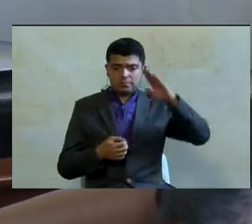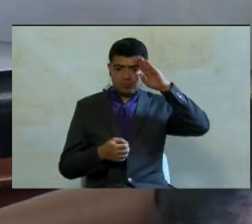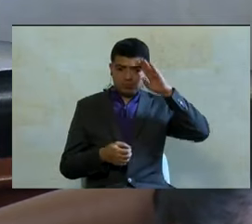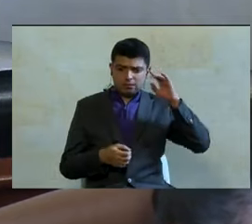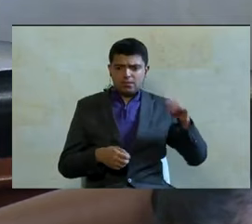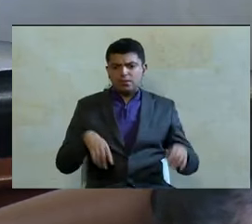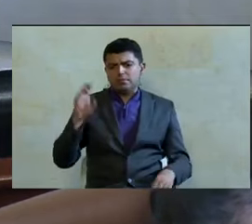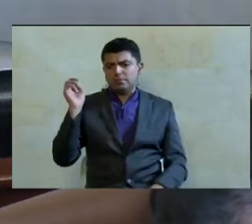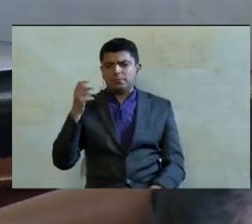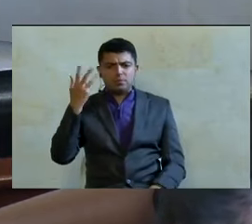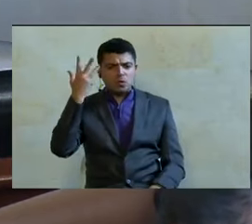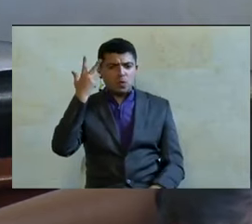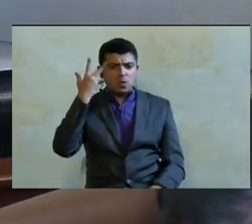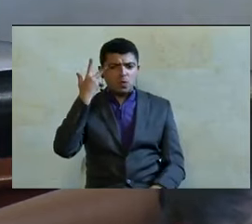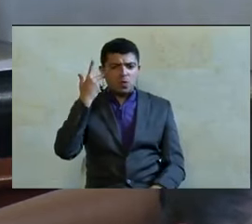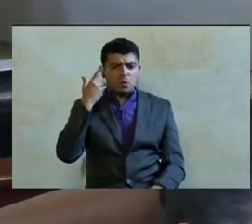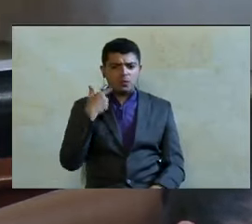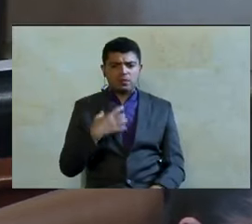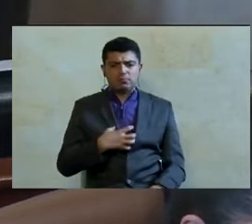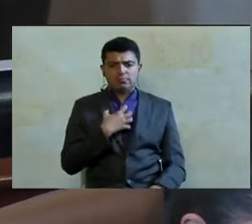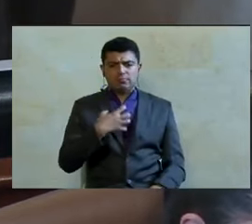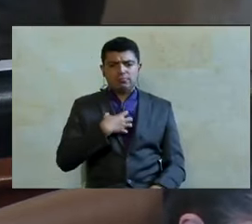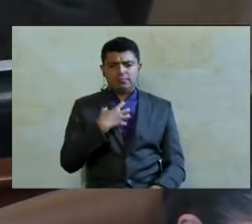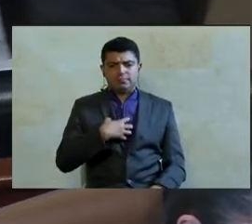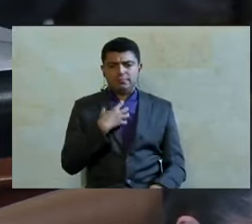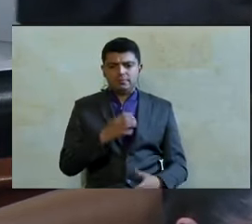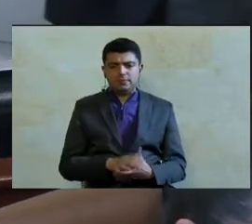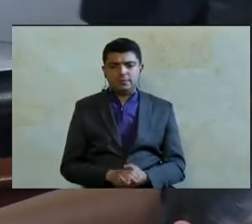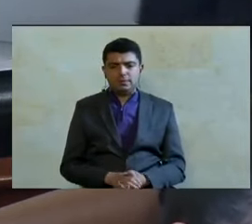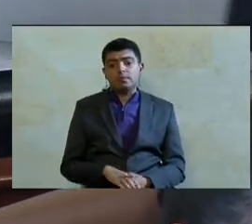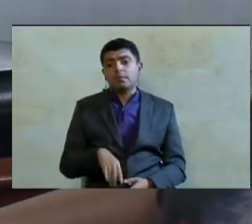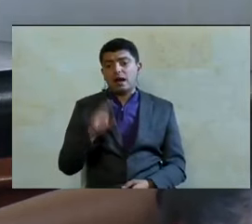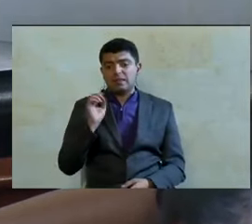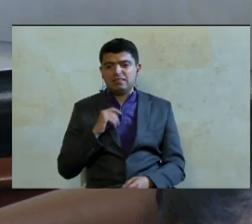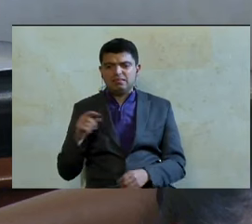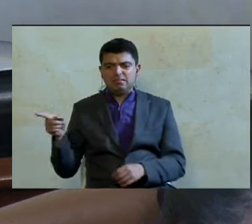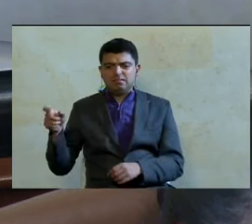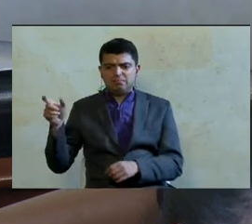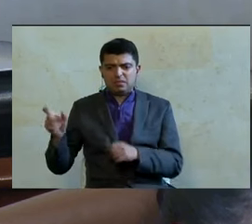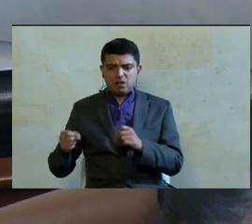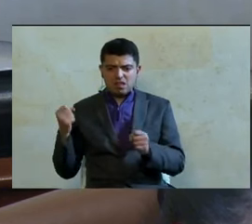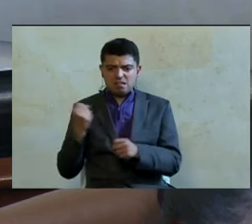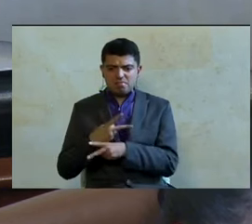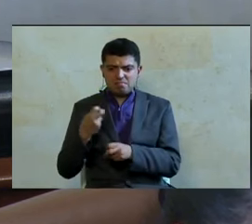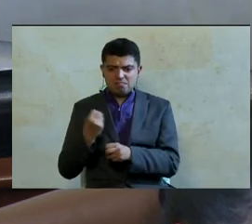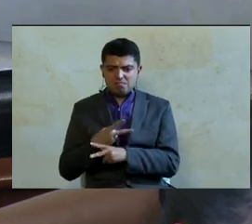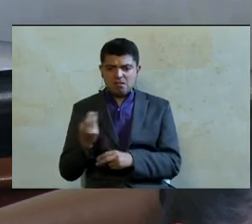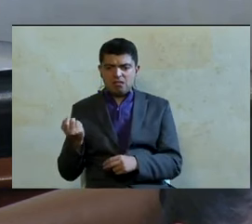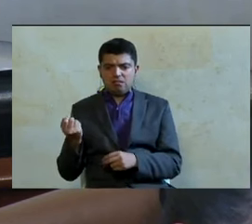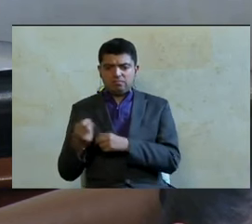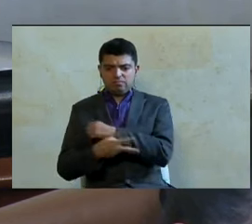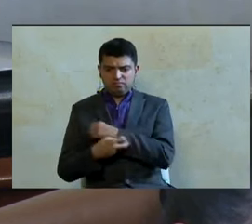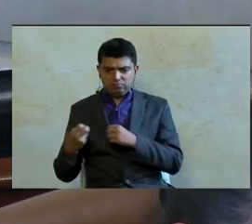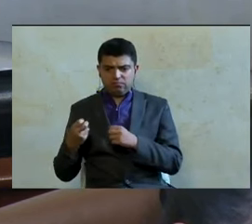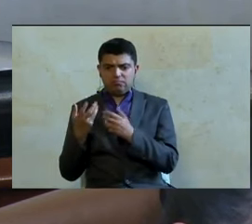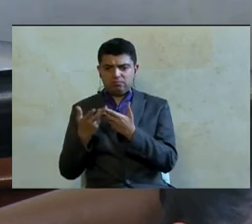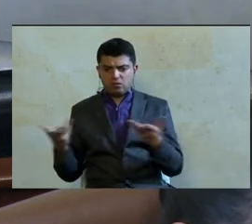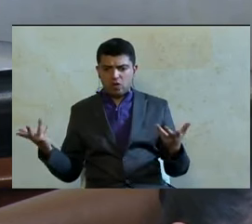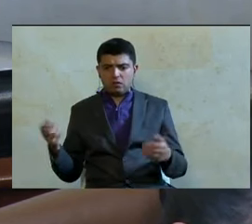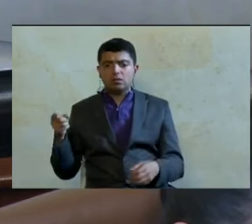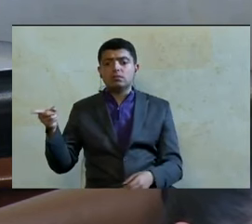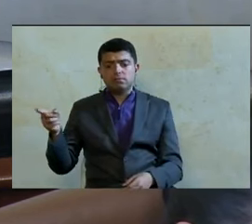quejas hay diarias sobre sobre todo de los delincuentes que en un estado tan